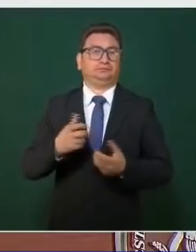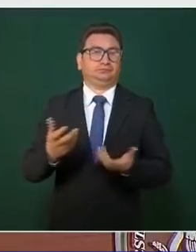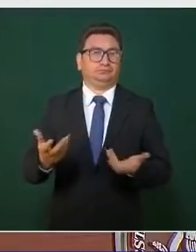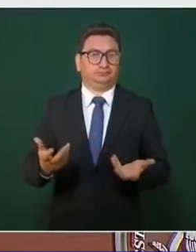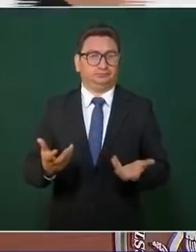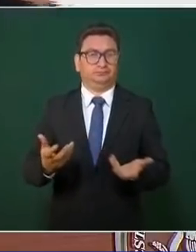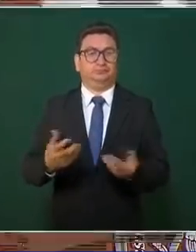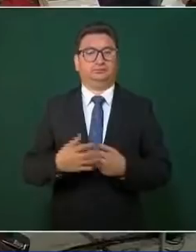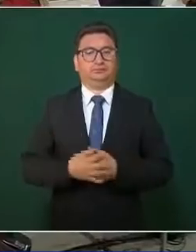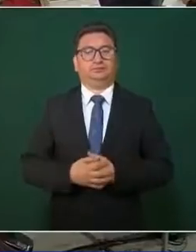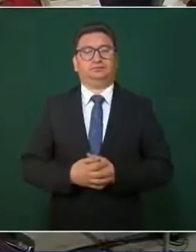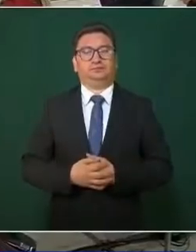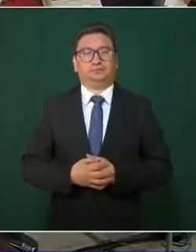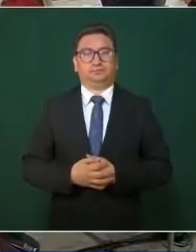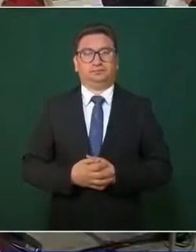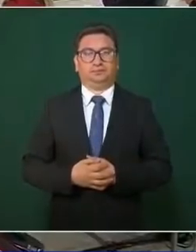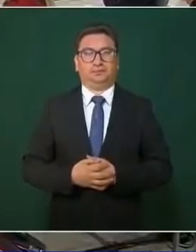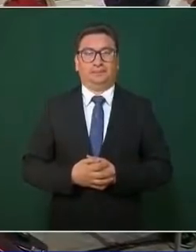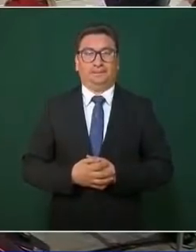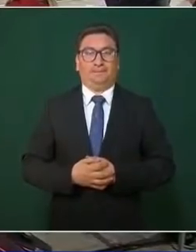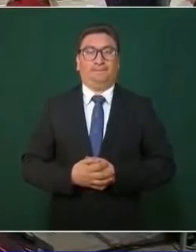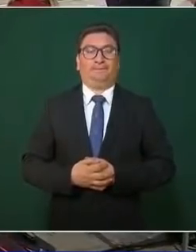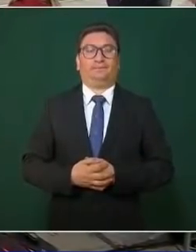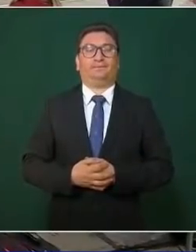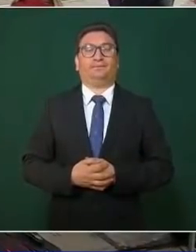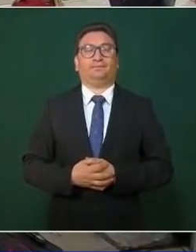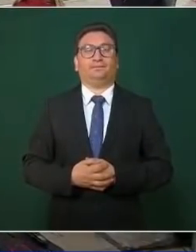por grandes latifundistas.